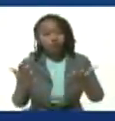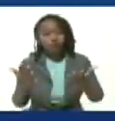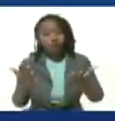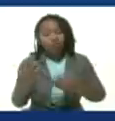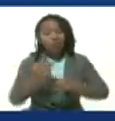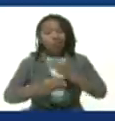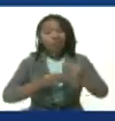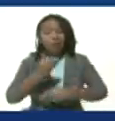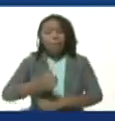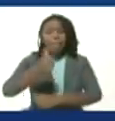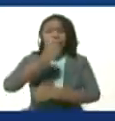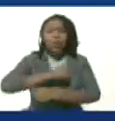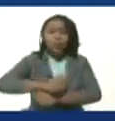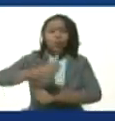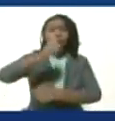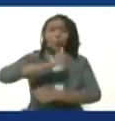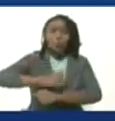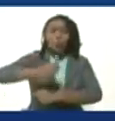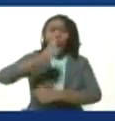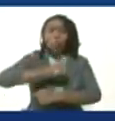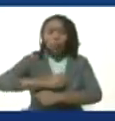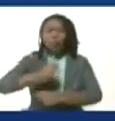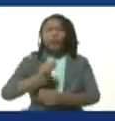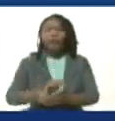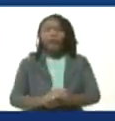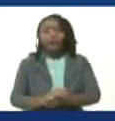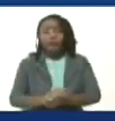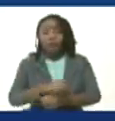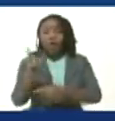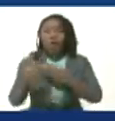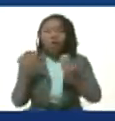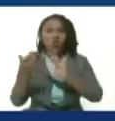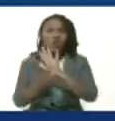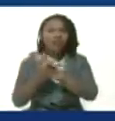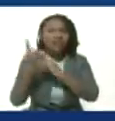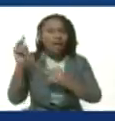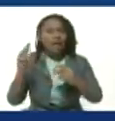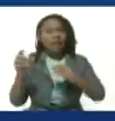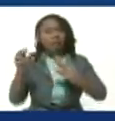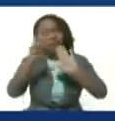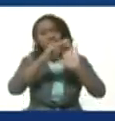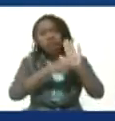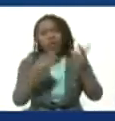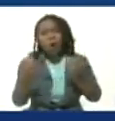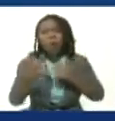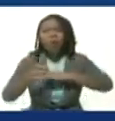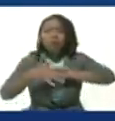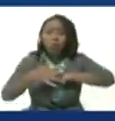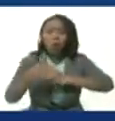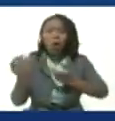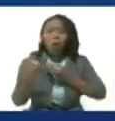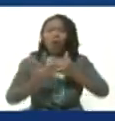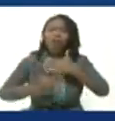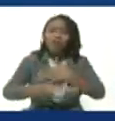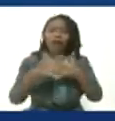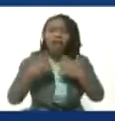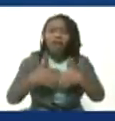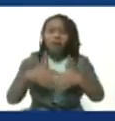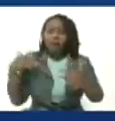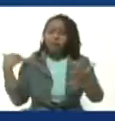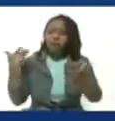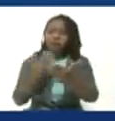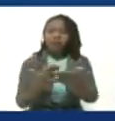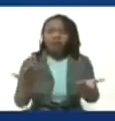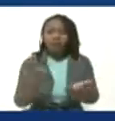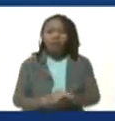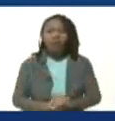siendo sostenida y sostenible. ¿Qué me dices, Burgos, sobre ese nivel tecnológico y cómo ha avanzado esta empresa en estos años?